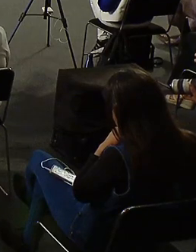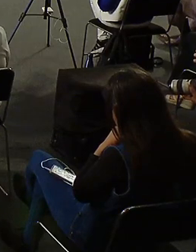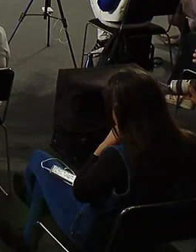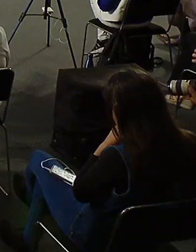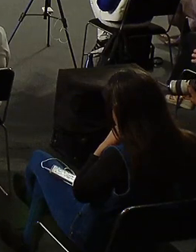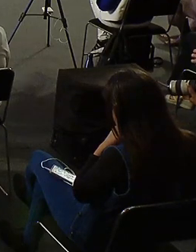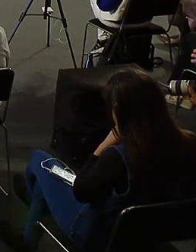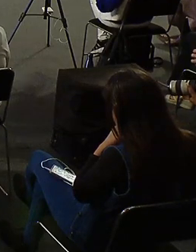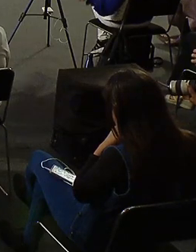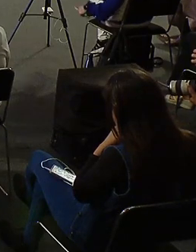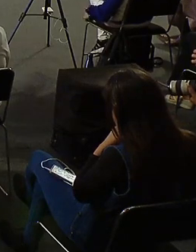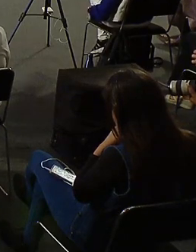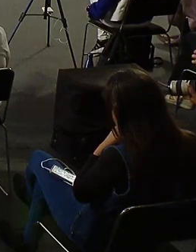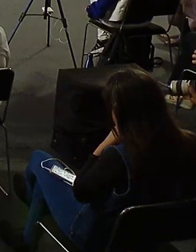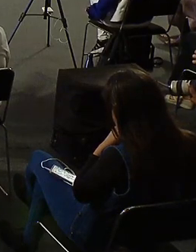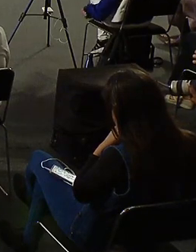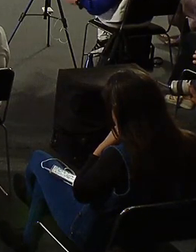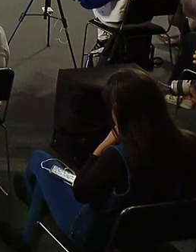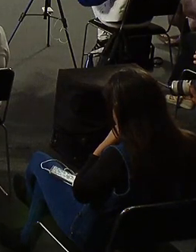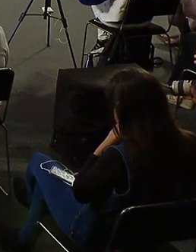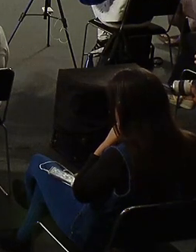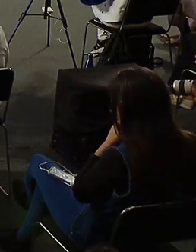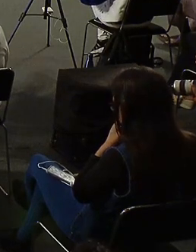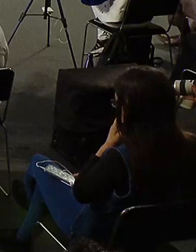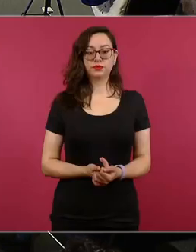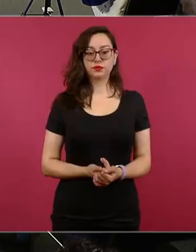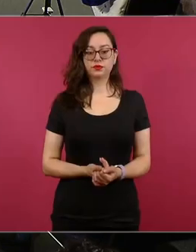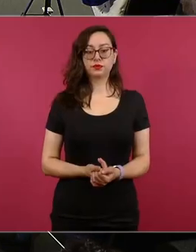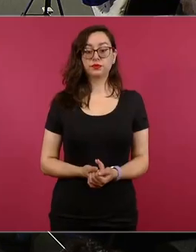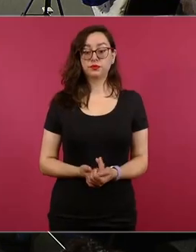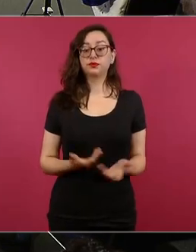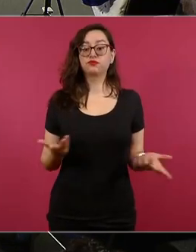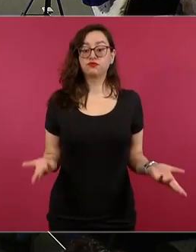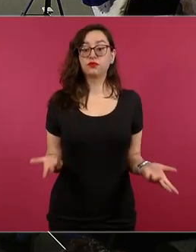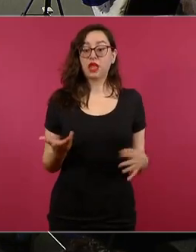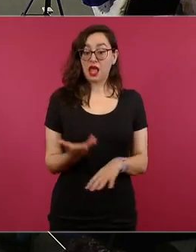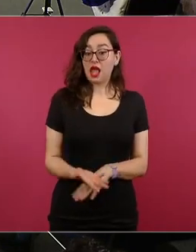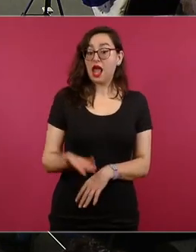Miren, este es el porcentaje de lo que cobró.